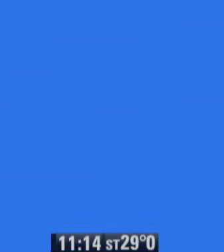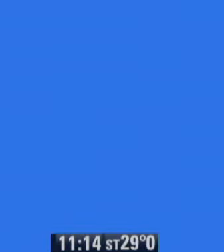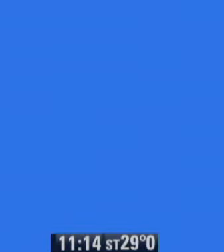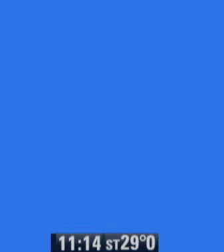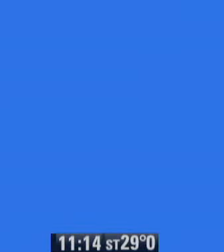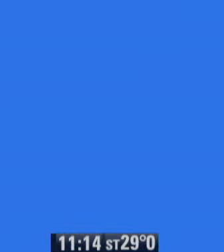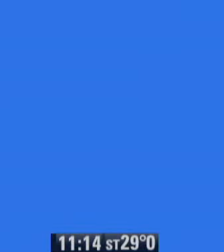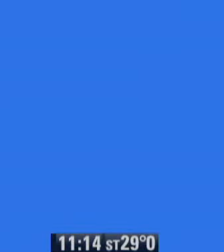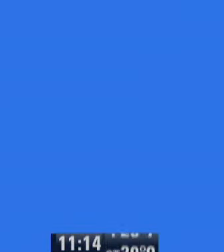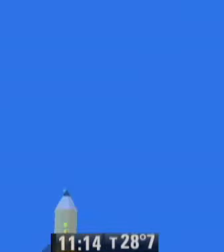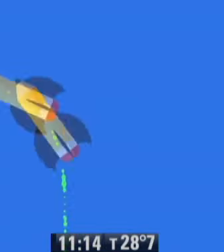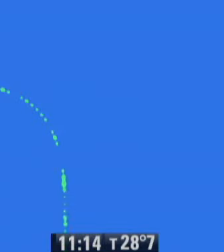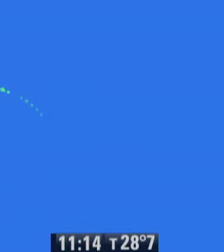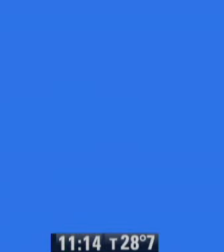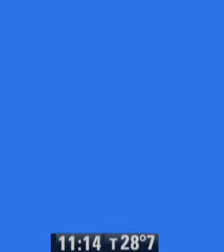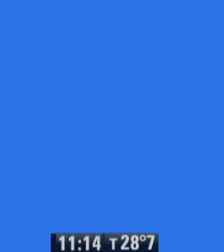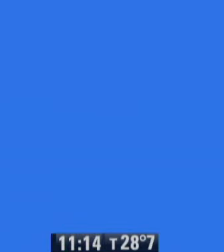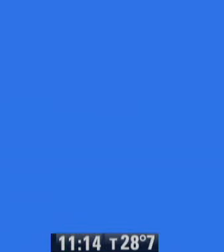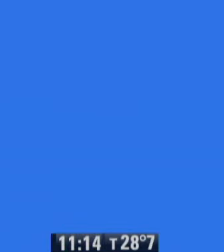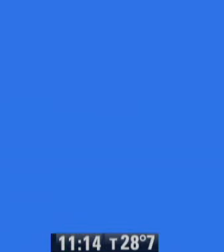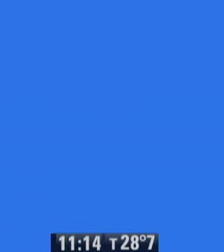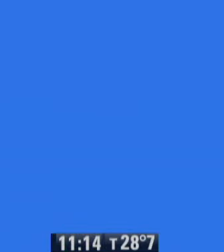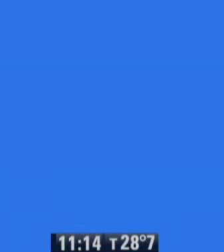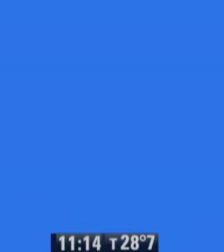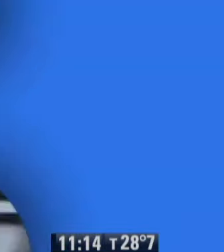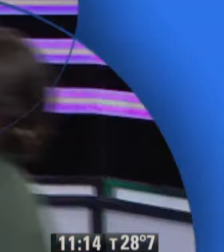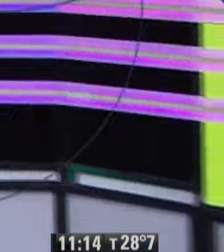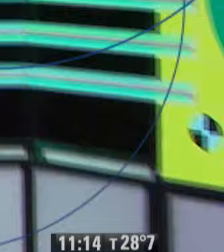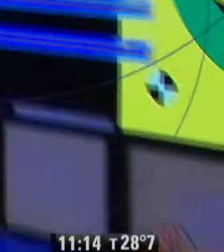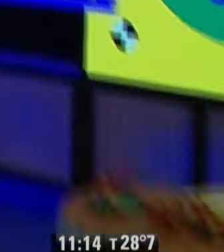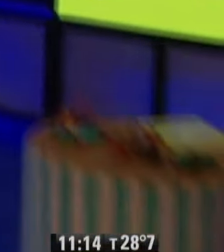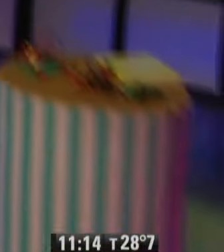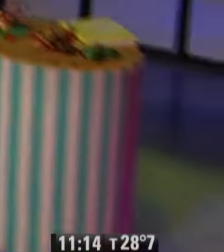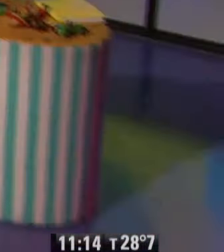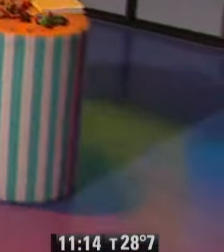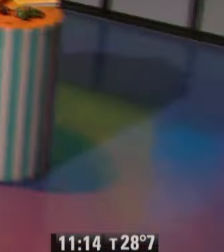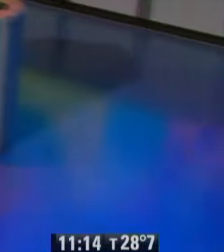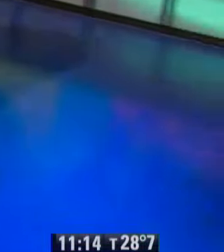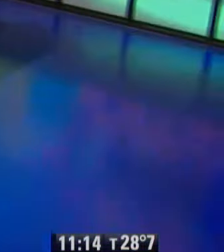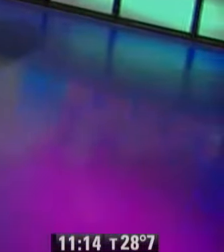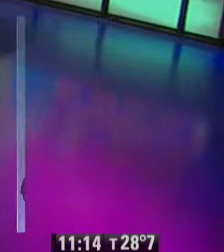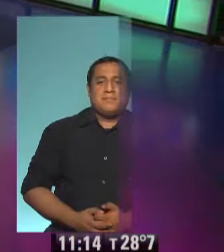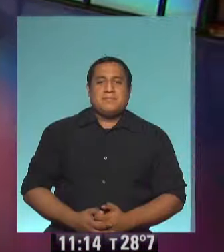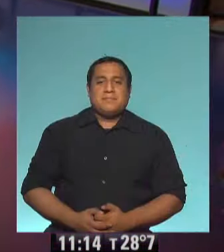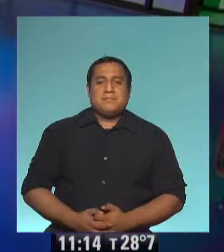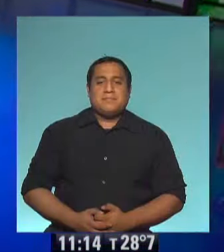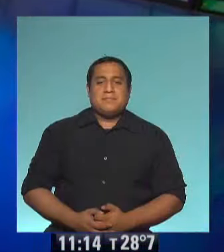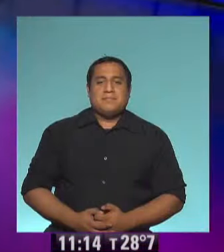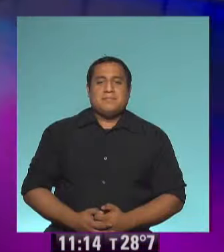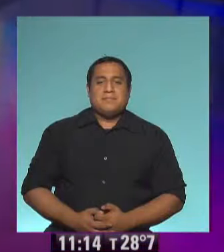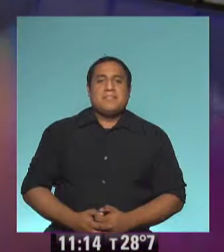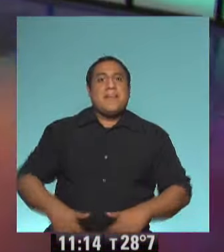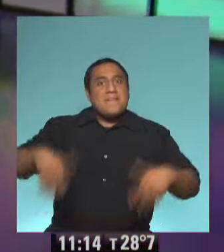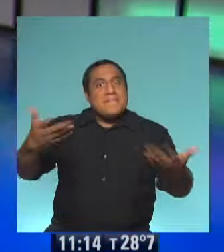Hoy te vi con él y lo abrazaste igual que me abrazaste a mí. Hoy te vi con él y lo besaste igual que